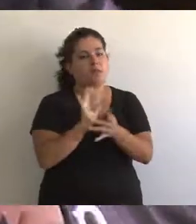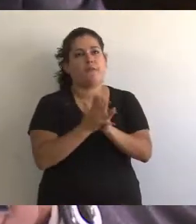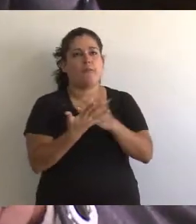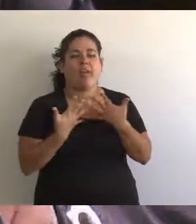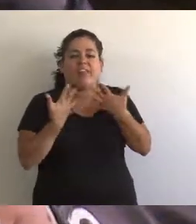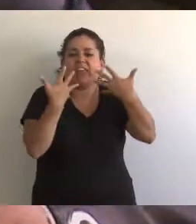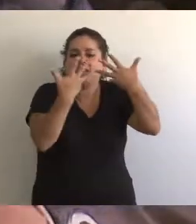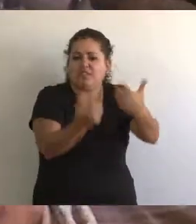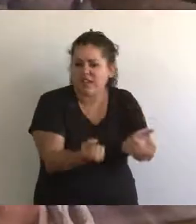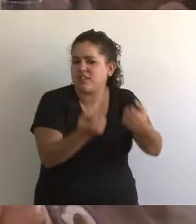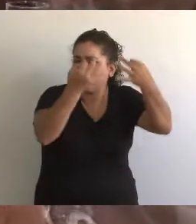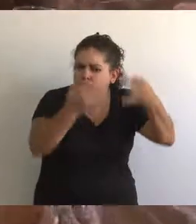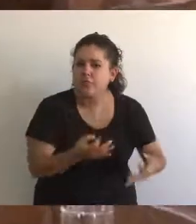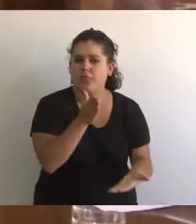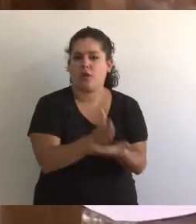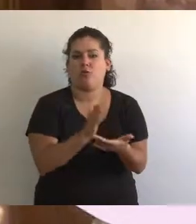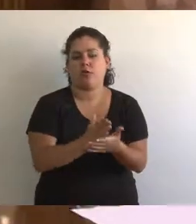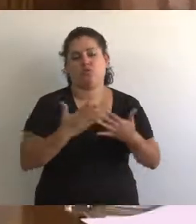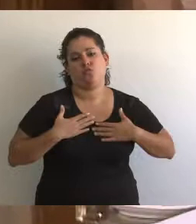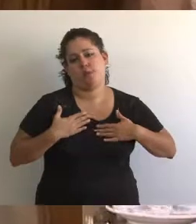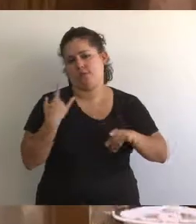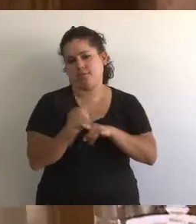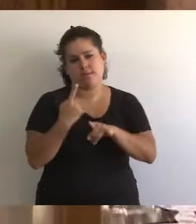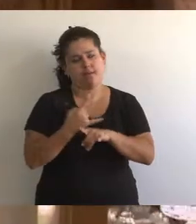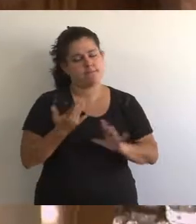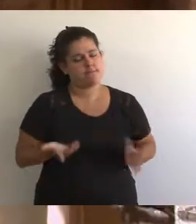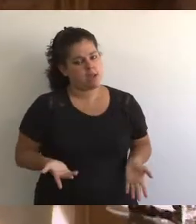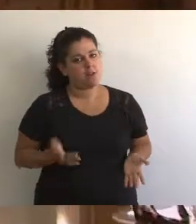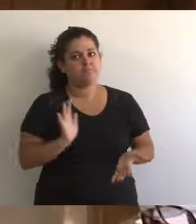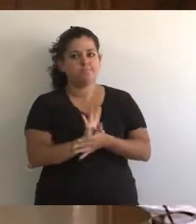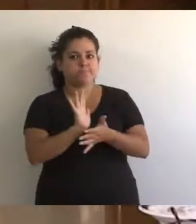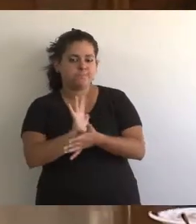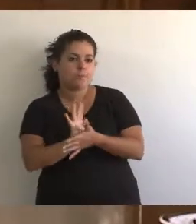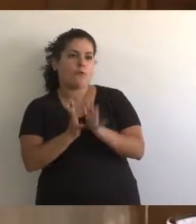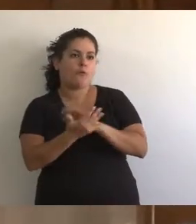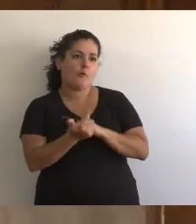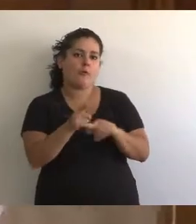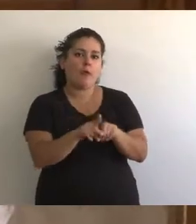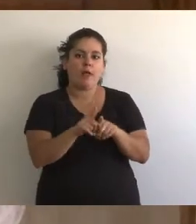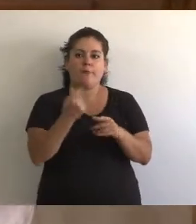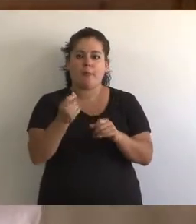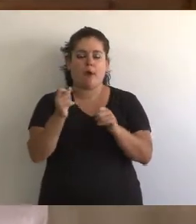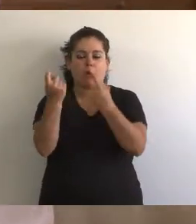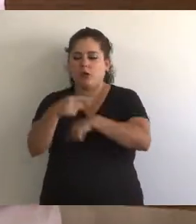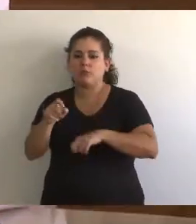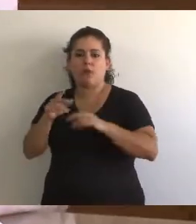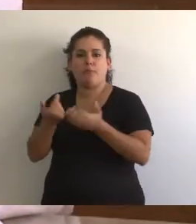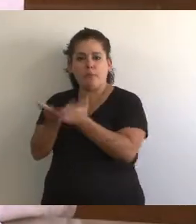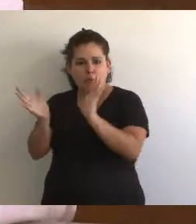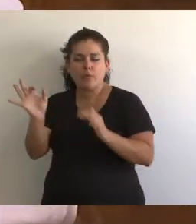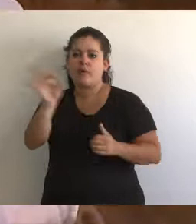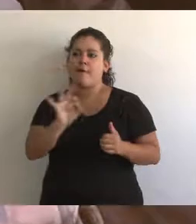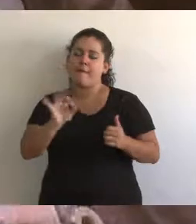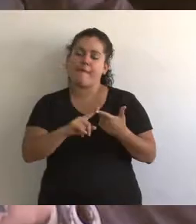en el marco de la defensa irrestricta de los derechos humanos, va a tener competencia en el diseño de las políticas